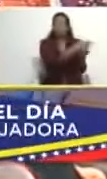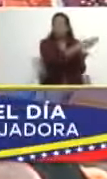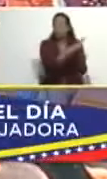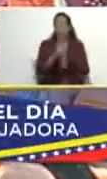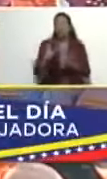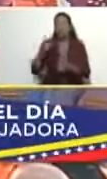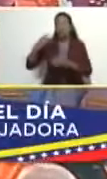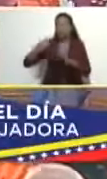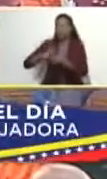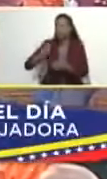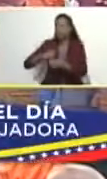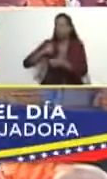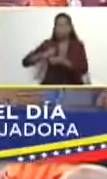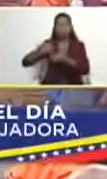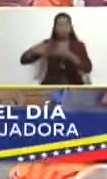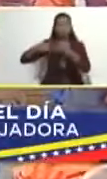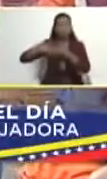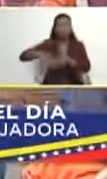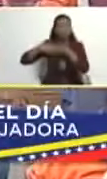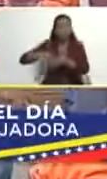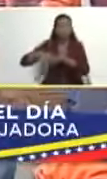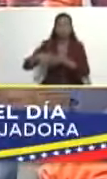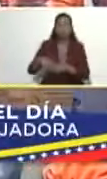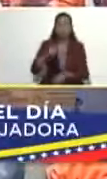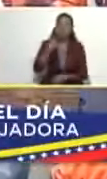Esa es la verdad, compañeros, compañeras.